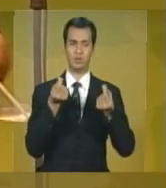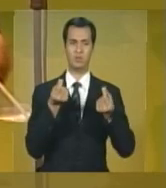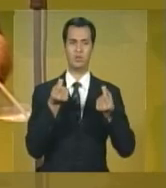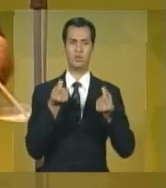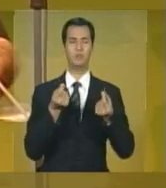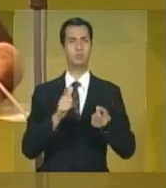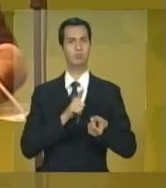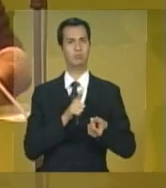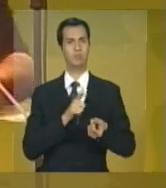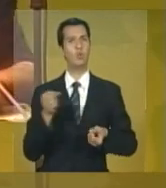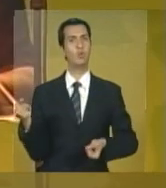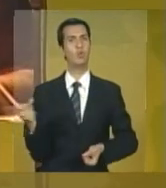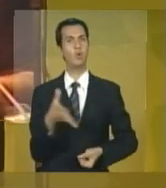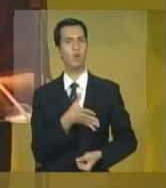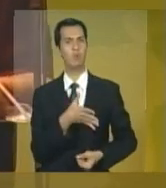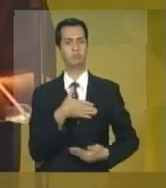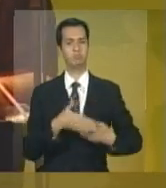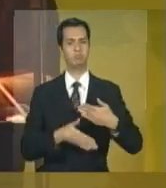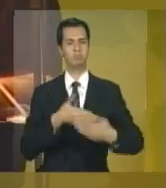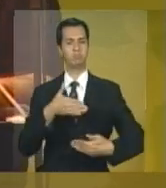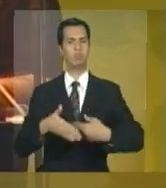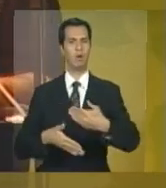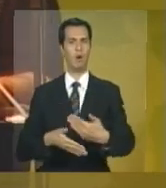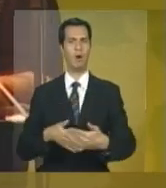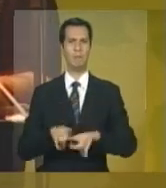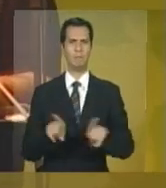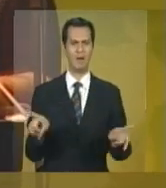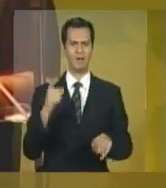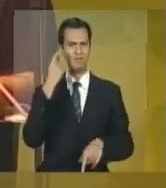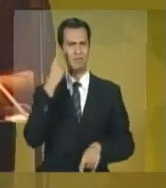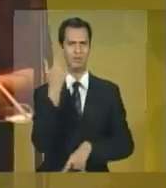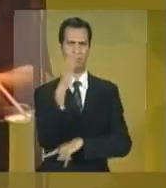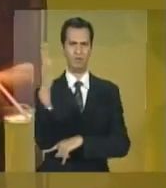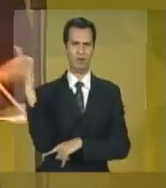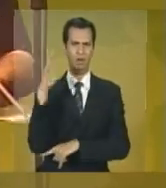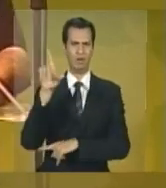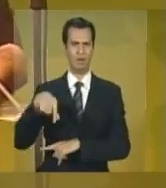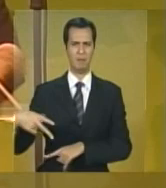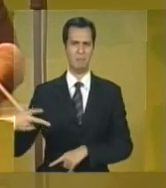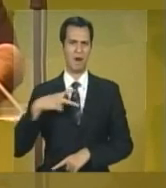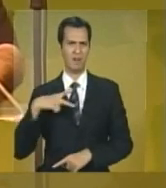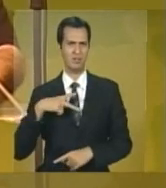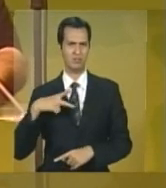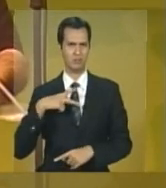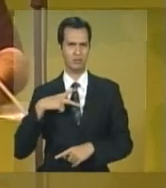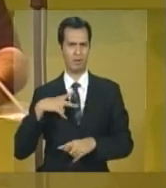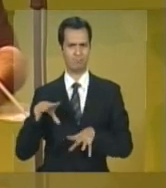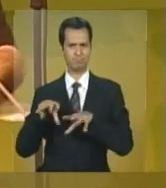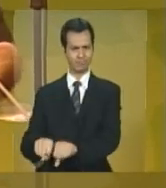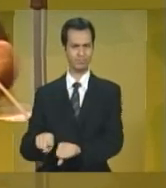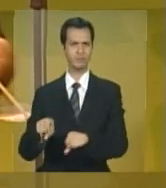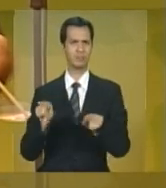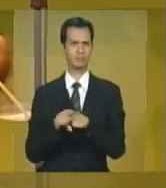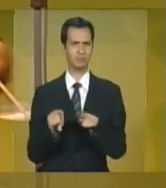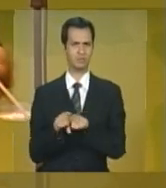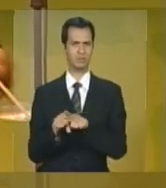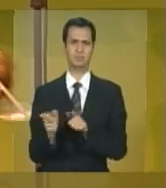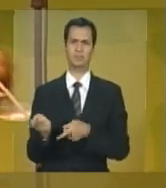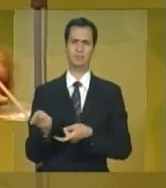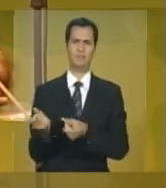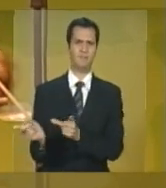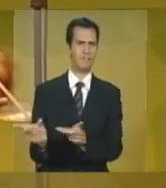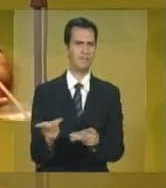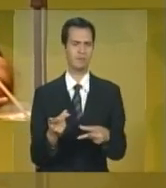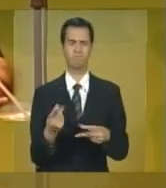nuevo proceso de mercantilización y privatización de la naturaleza. Estamos